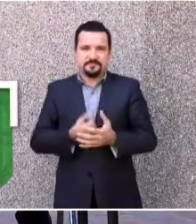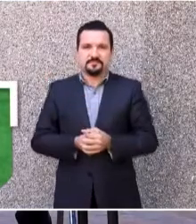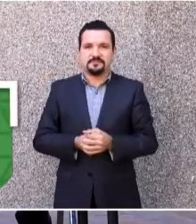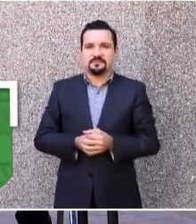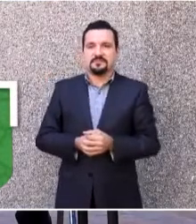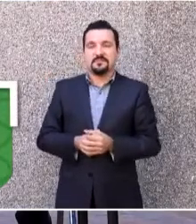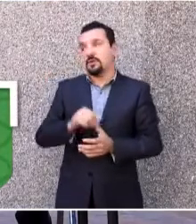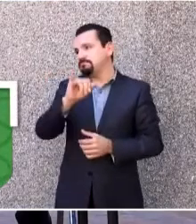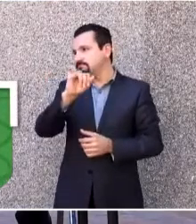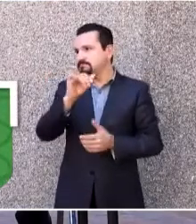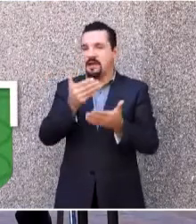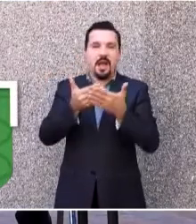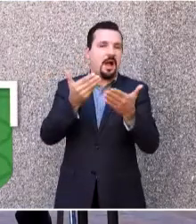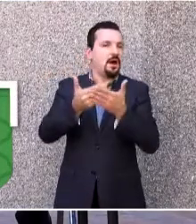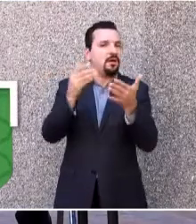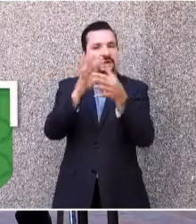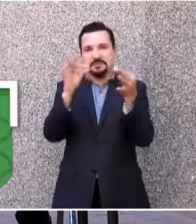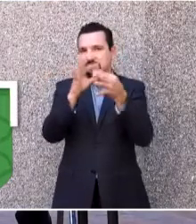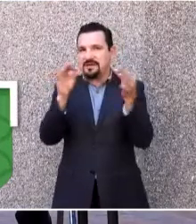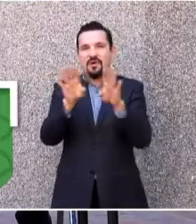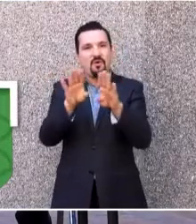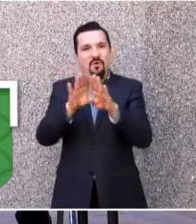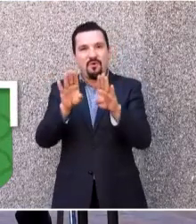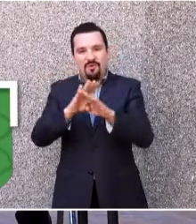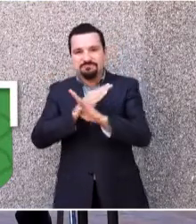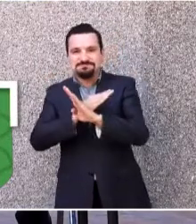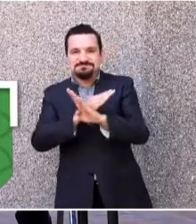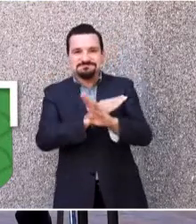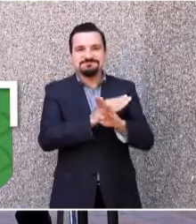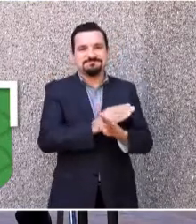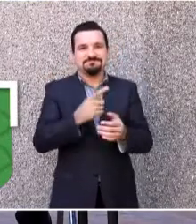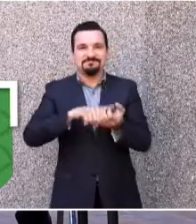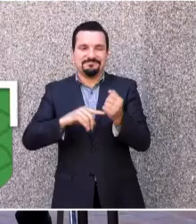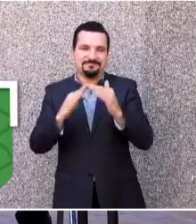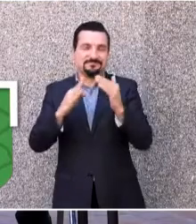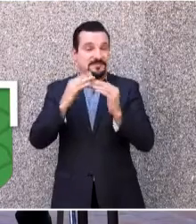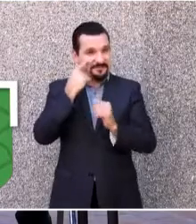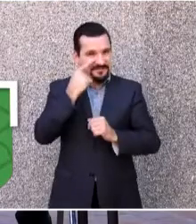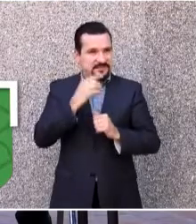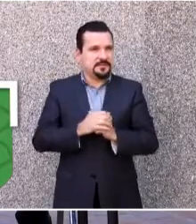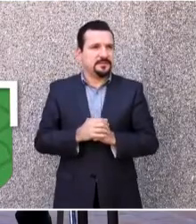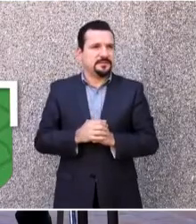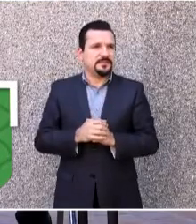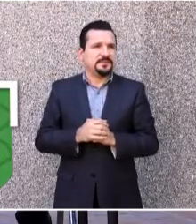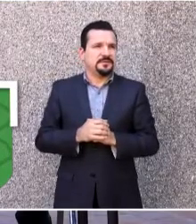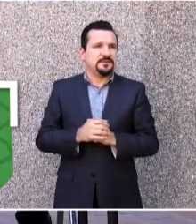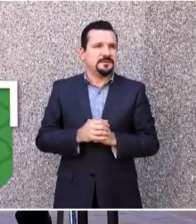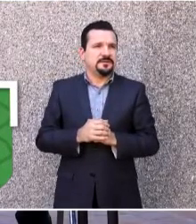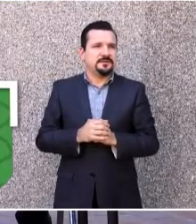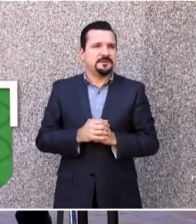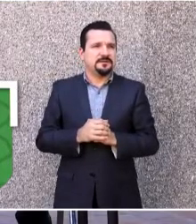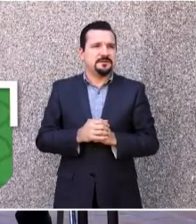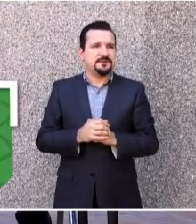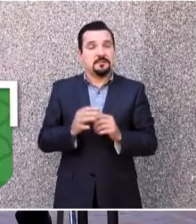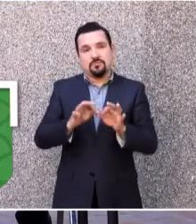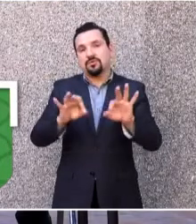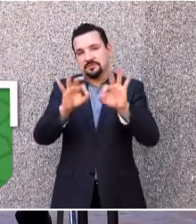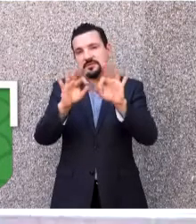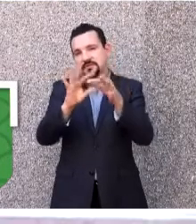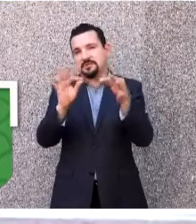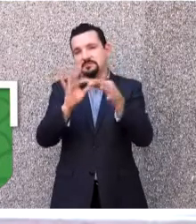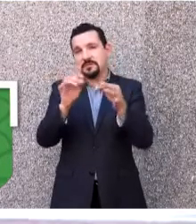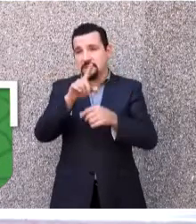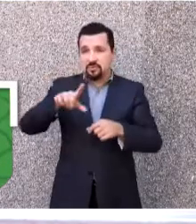la importancia de las medidas preventivas. En este caso, sí, es importante